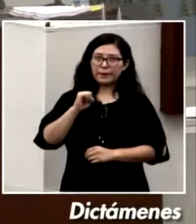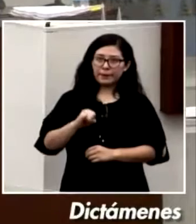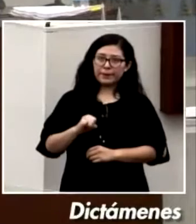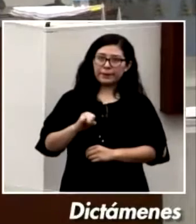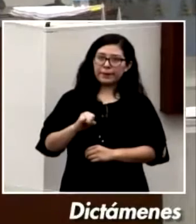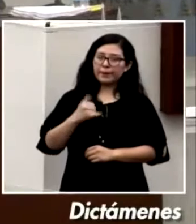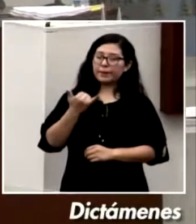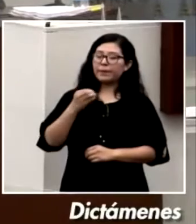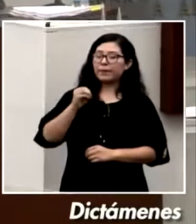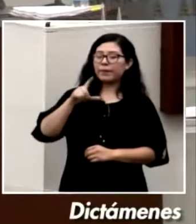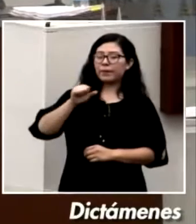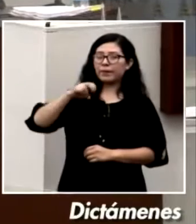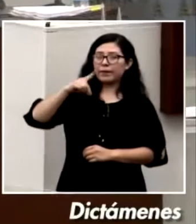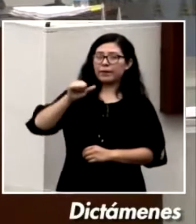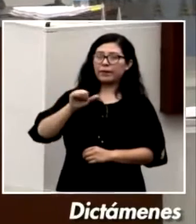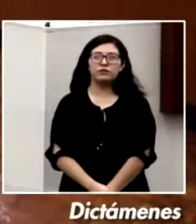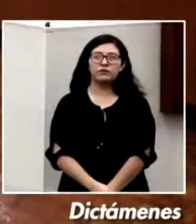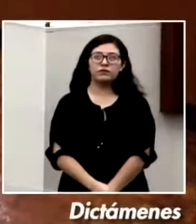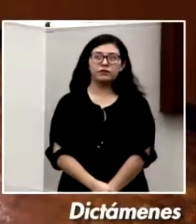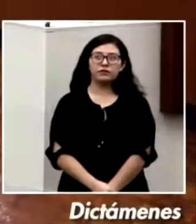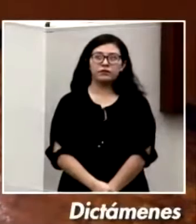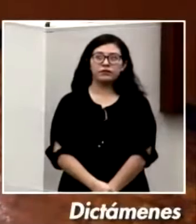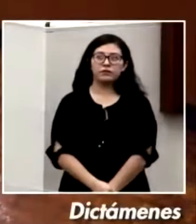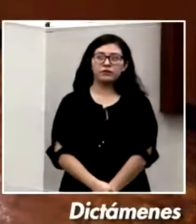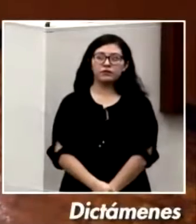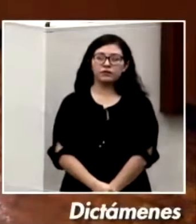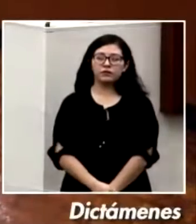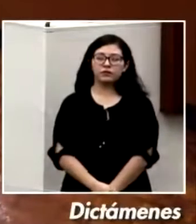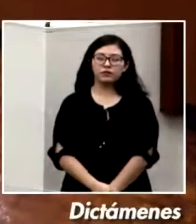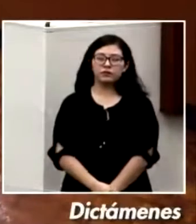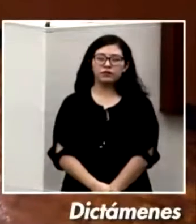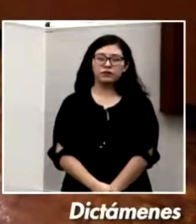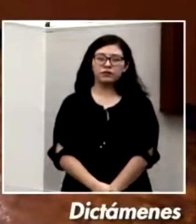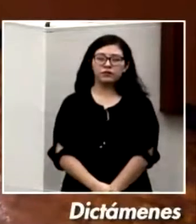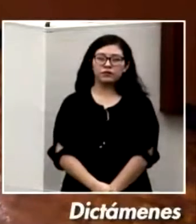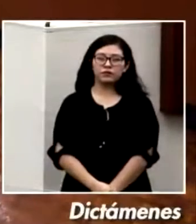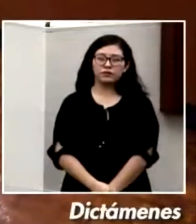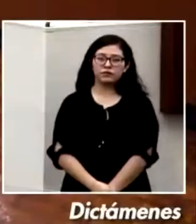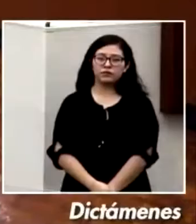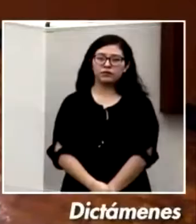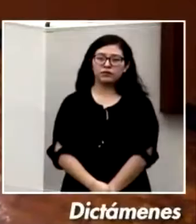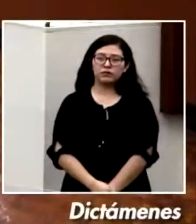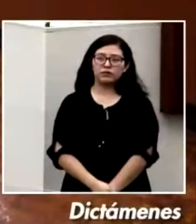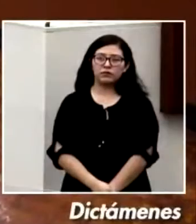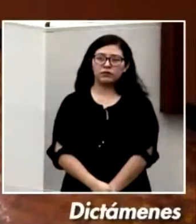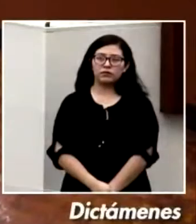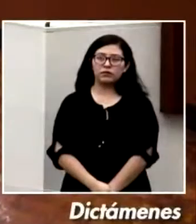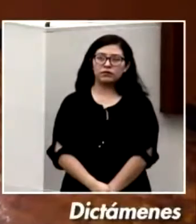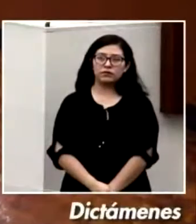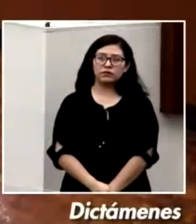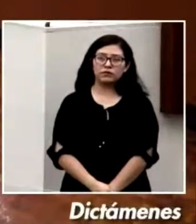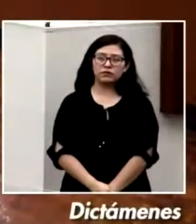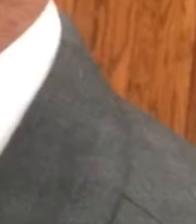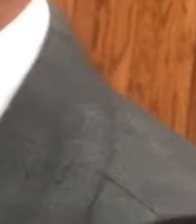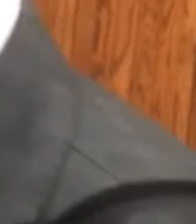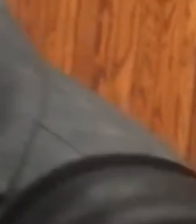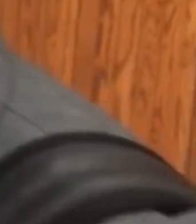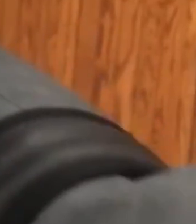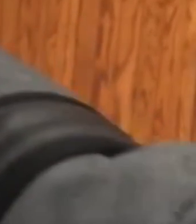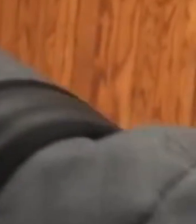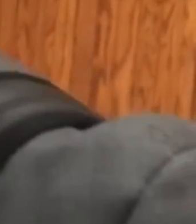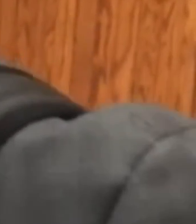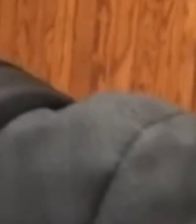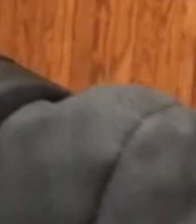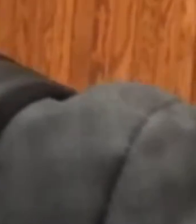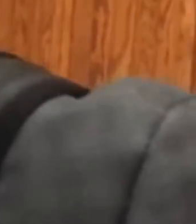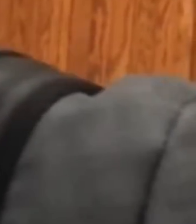el presidente de la Junta de Coordinación Política, JUCOPO, del Congreso del Estado, el diputado José Luis Fernández Martínez. No